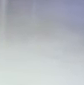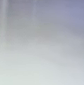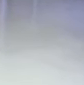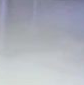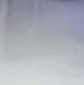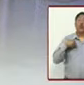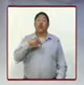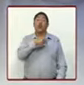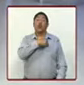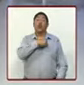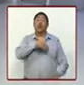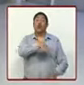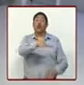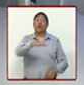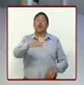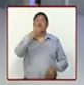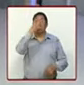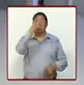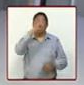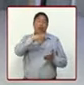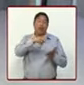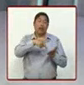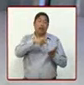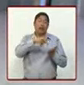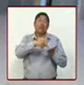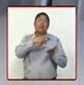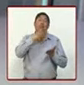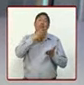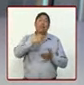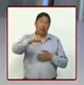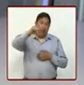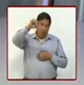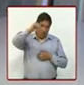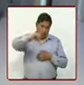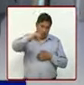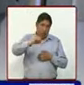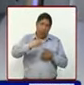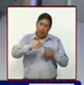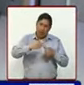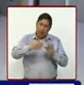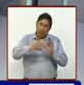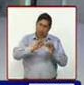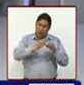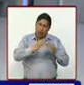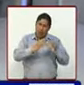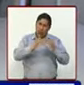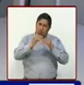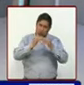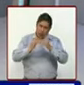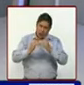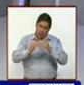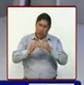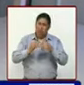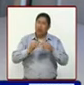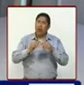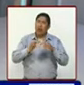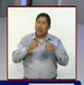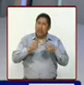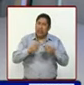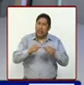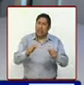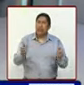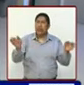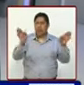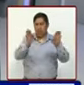El barrio de Sopocachi, mirando cómo está la Plaza Barúa, que todavía continúa cerrada para la población. Pero a ver,